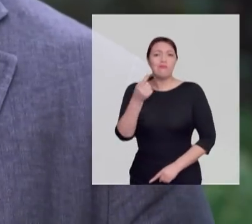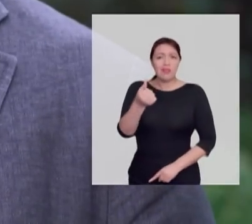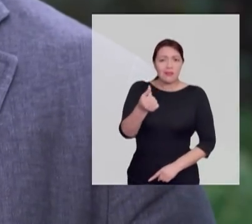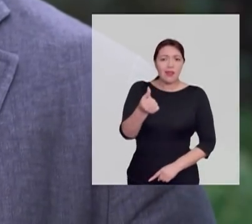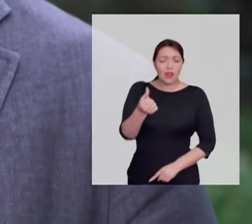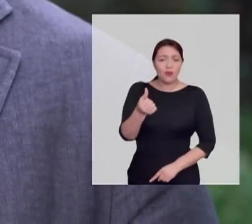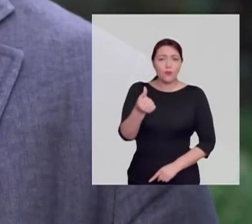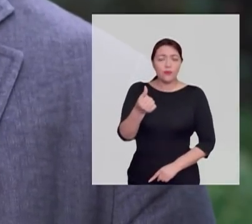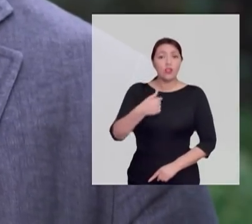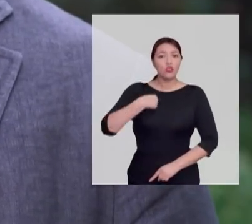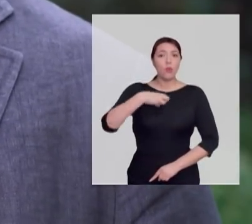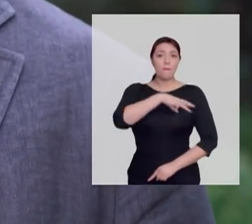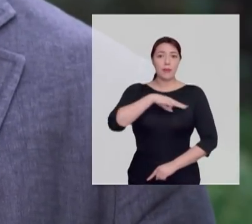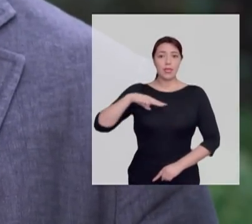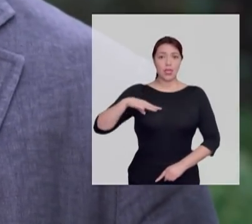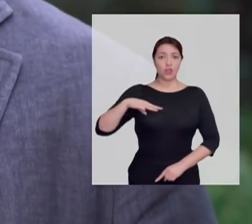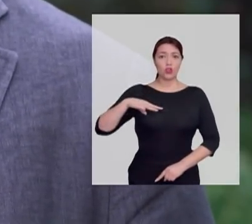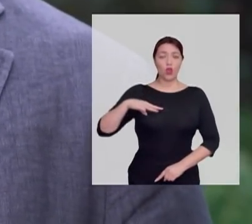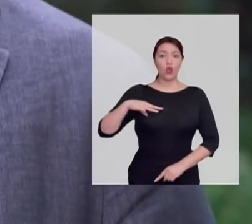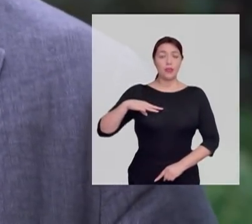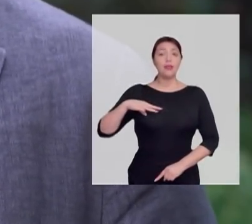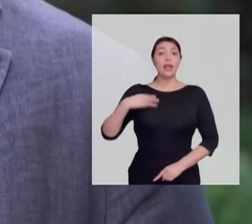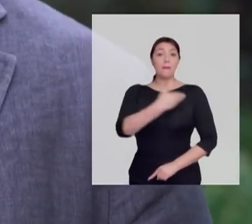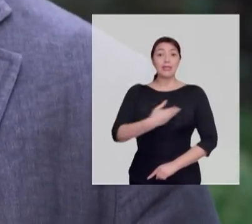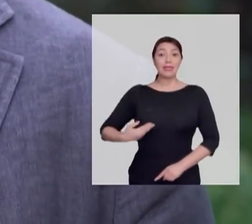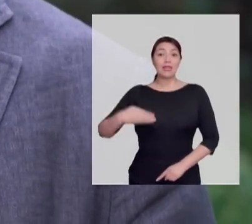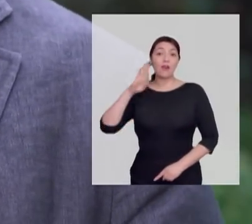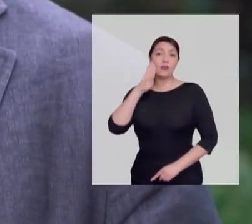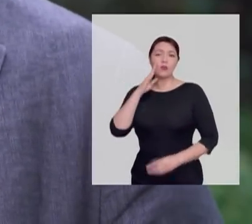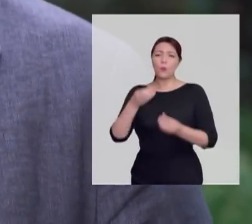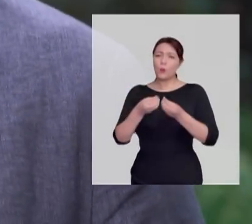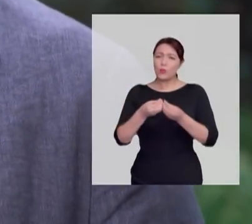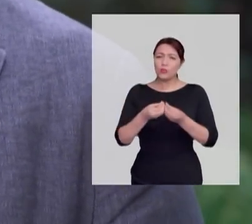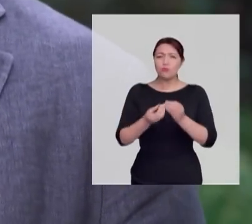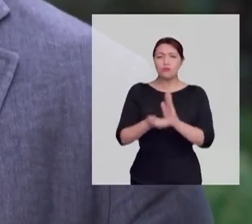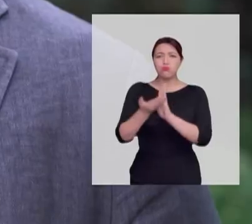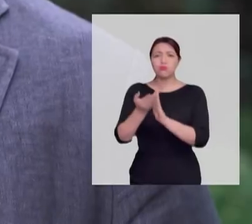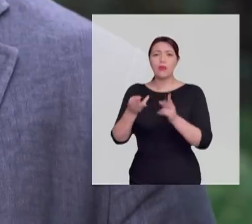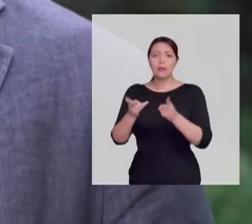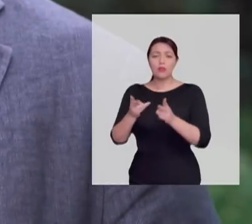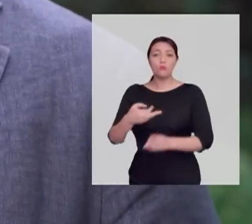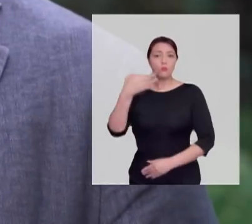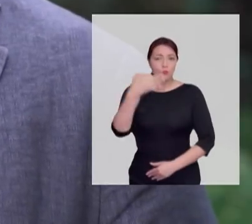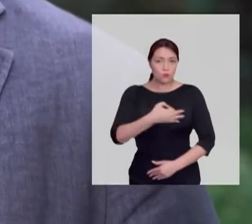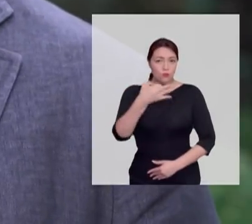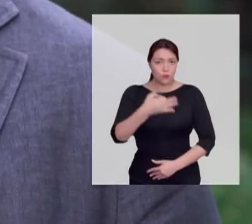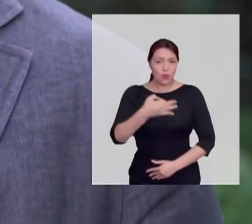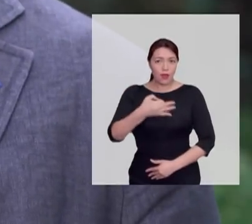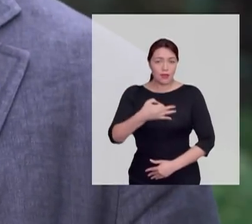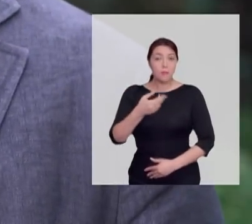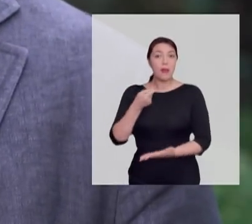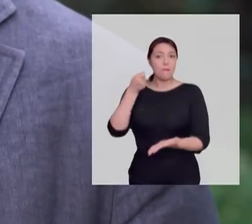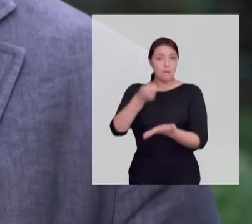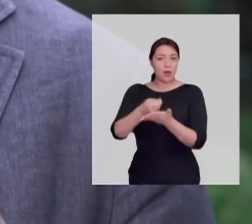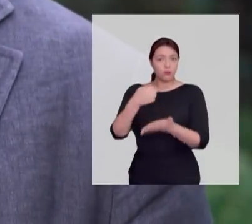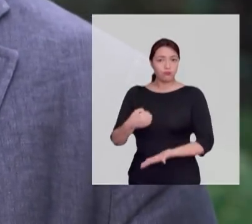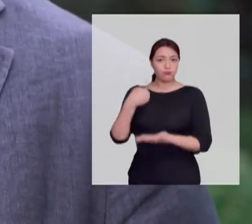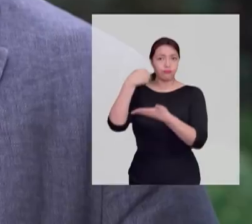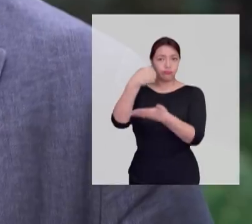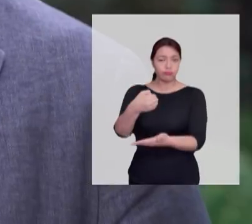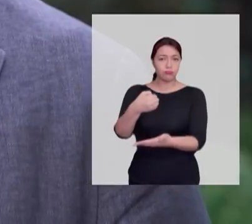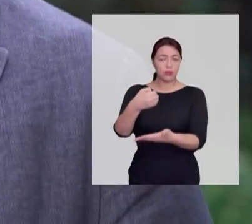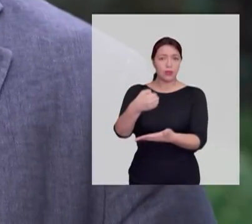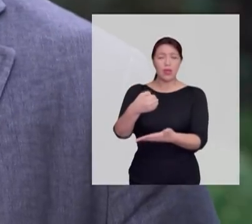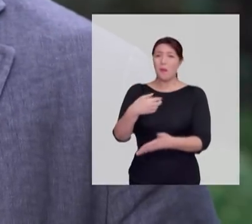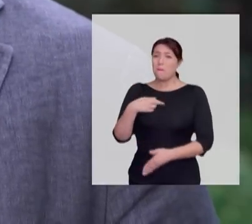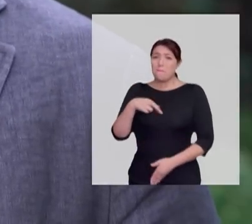plata. Cuando yo fui ministro de la presidenta Bachelet, avanzamos mucho en derecho, pero nos aseguramos que estuviesen debidamente